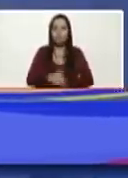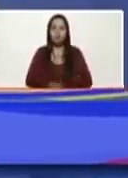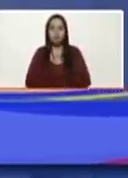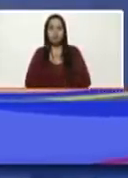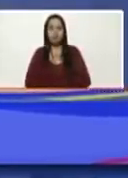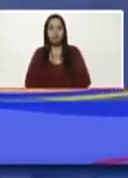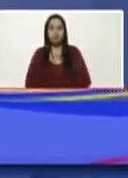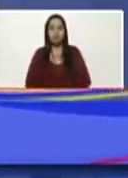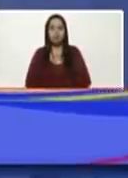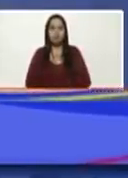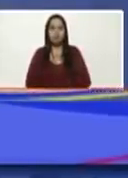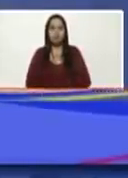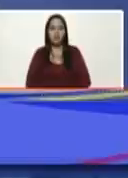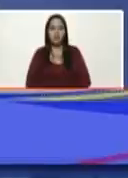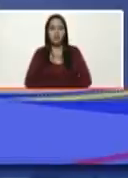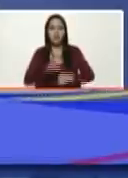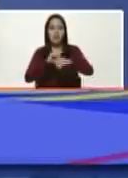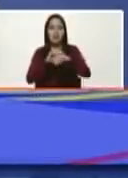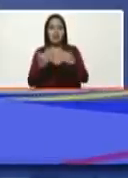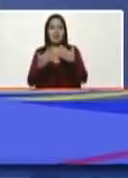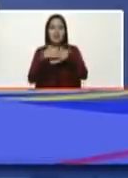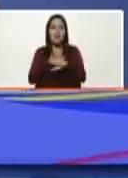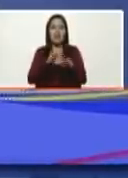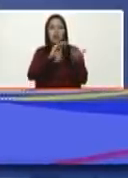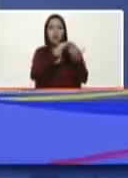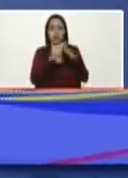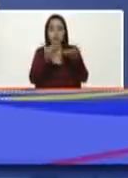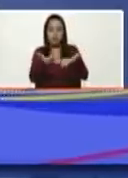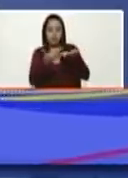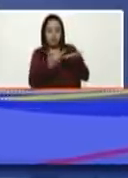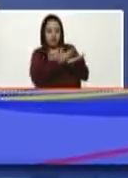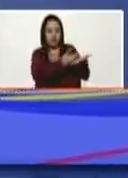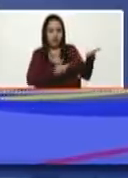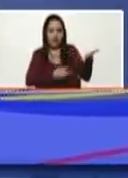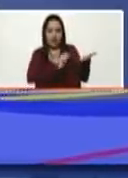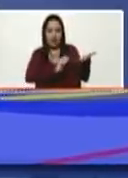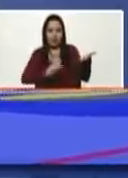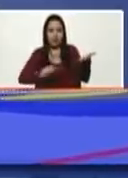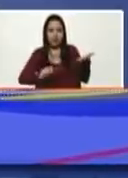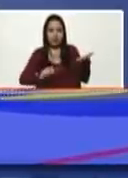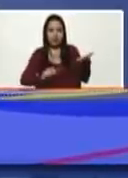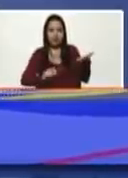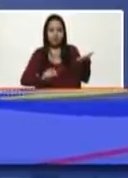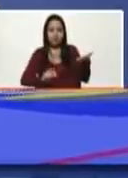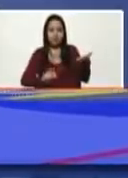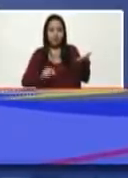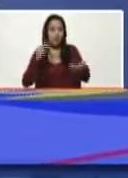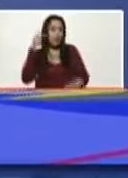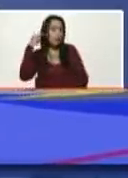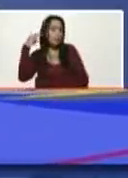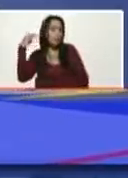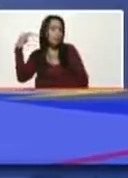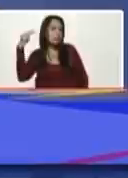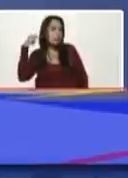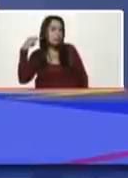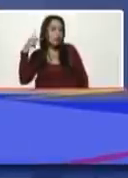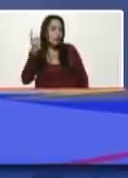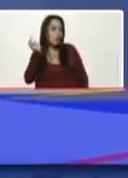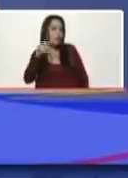Yo recibí una carta de una médica integral comunitaria que se dejó calentar la oreja. Hace un